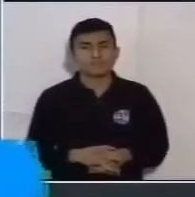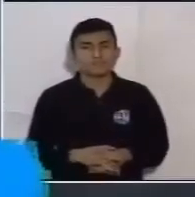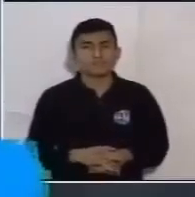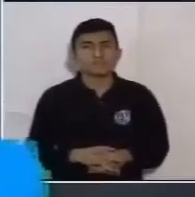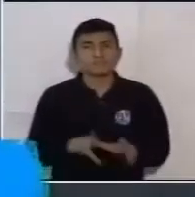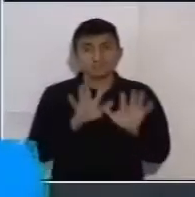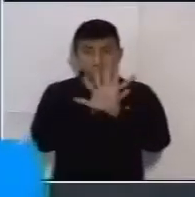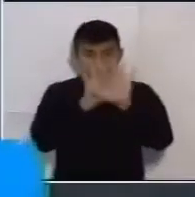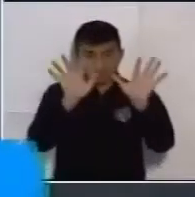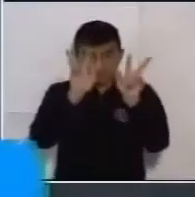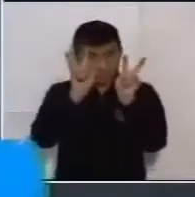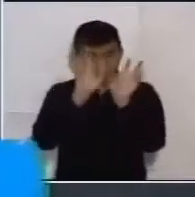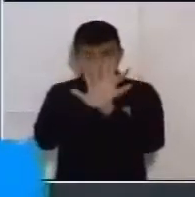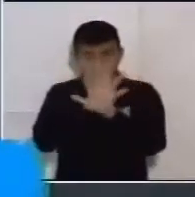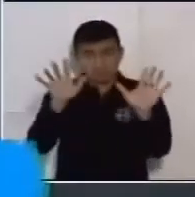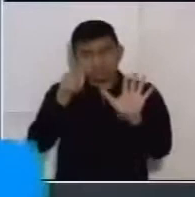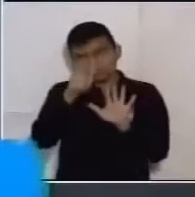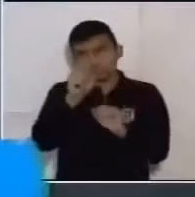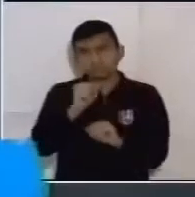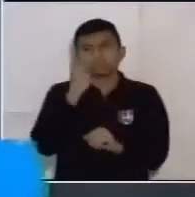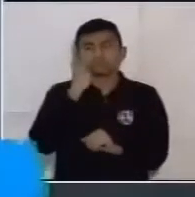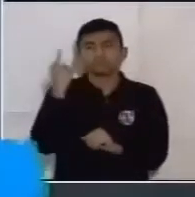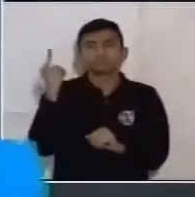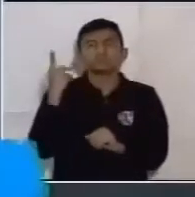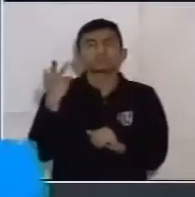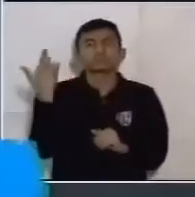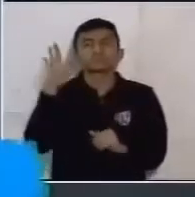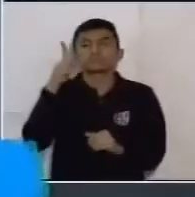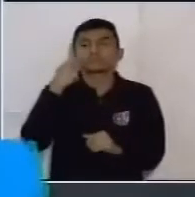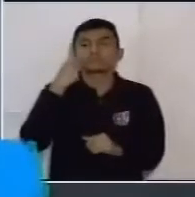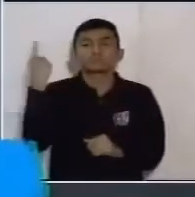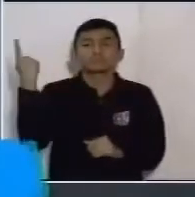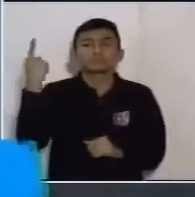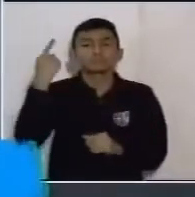Al escribirlo, les va a quedar de la siguiente manera.